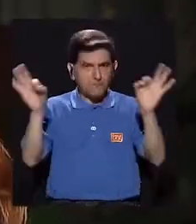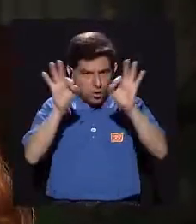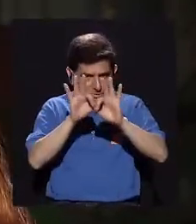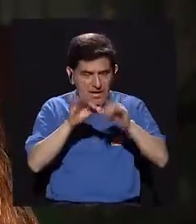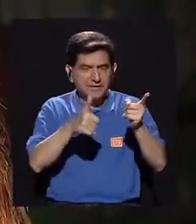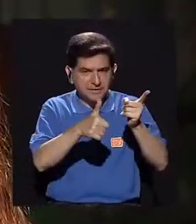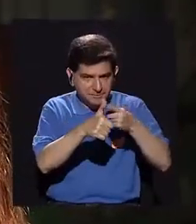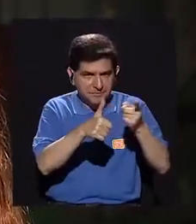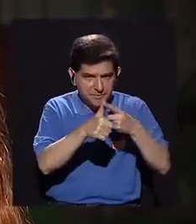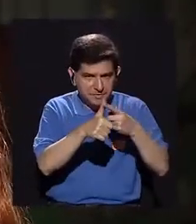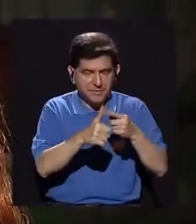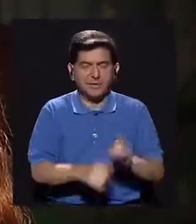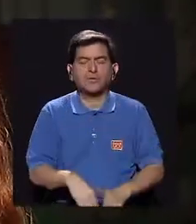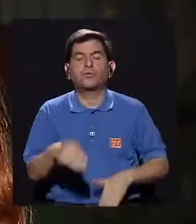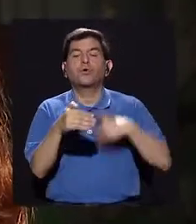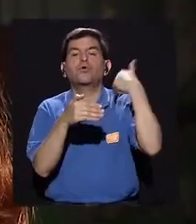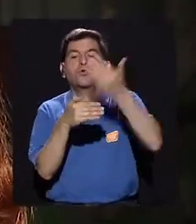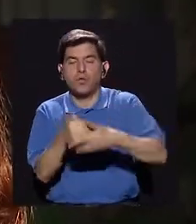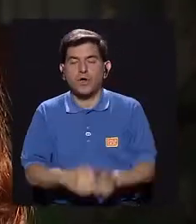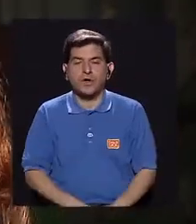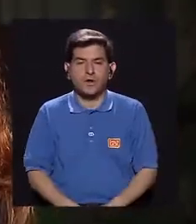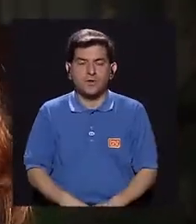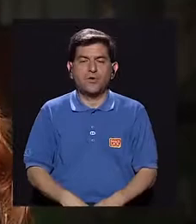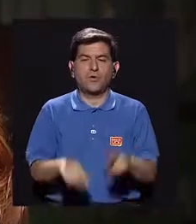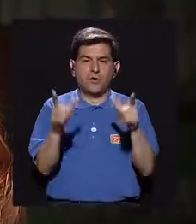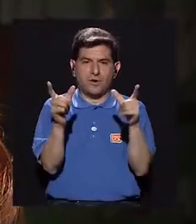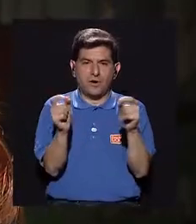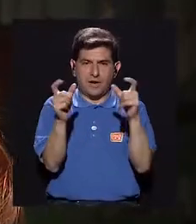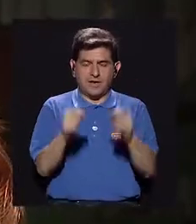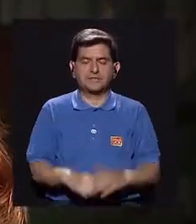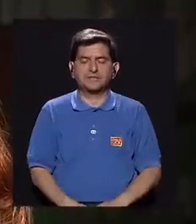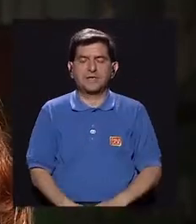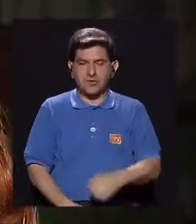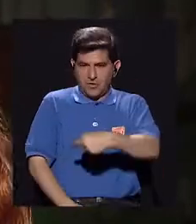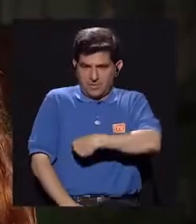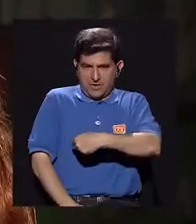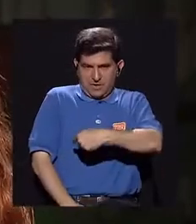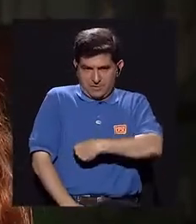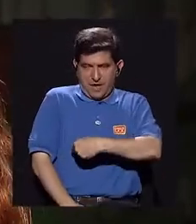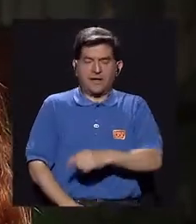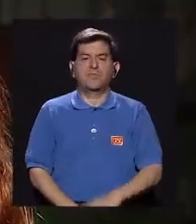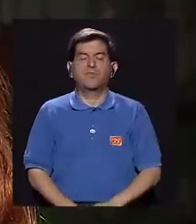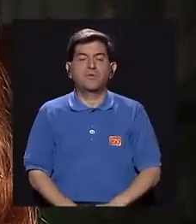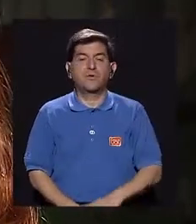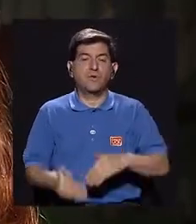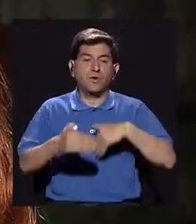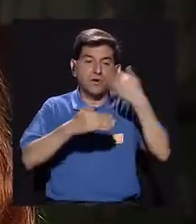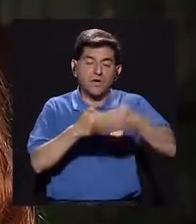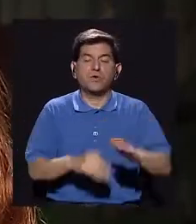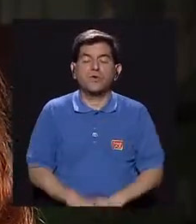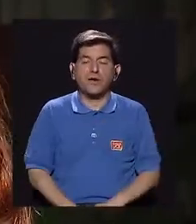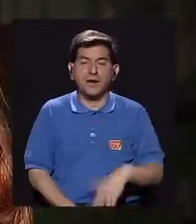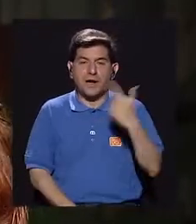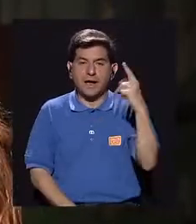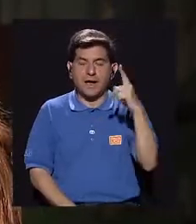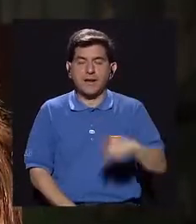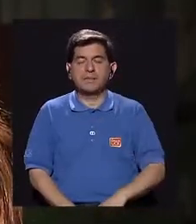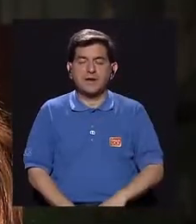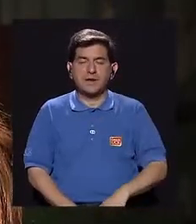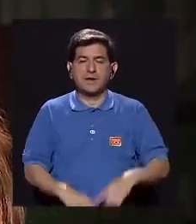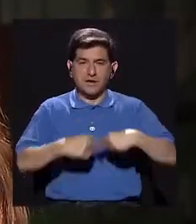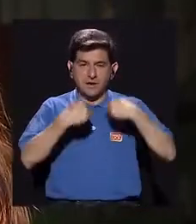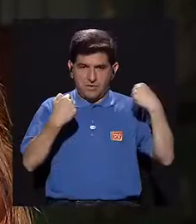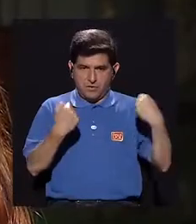lo importante. Eso por un lado. Luego el carcinoma hepatocelular o el cáncer de hígado. Y por otro lado el riesgo